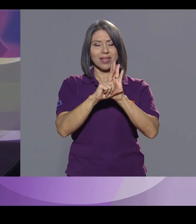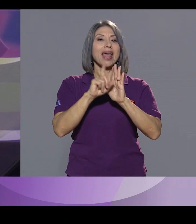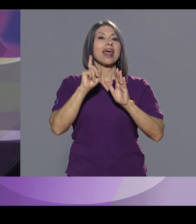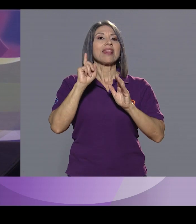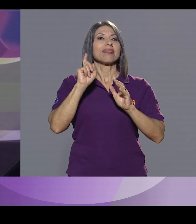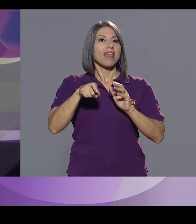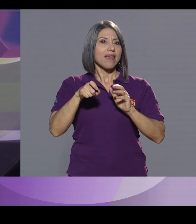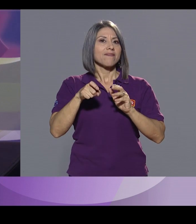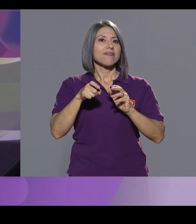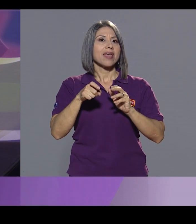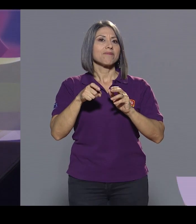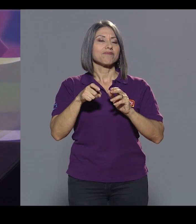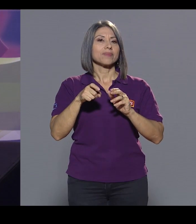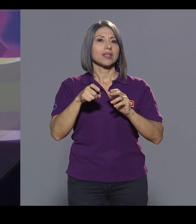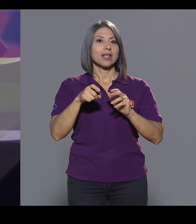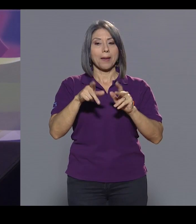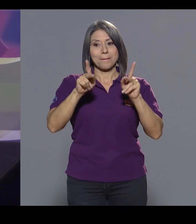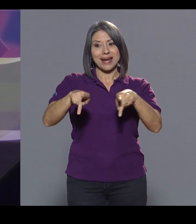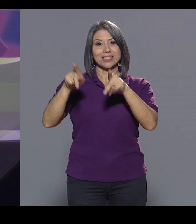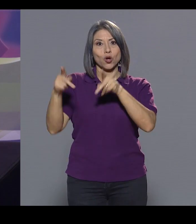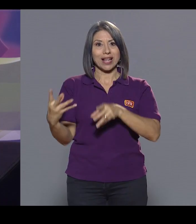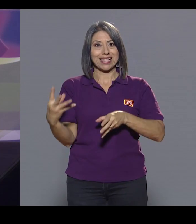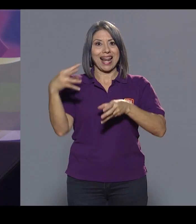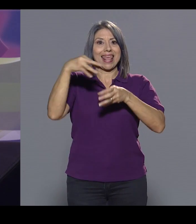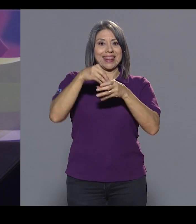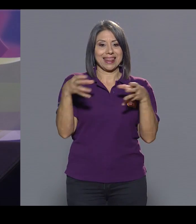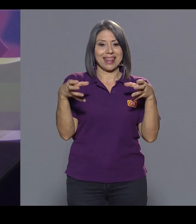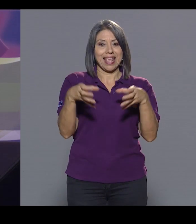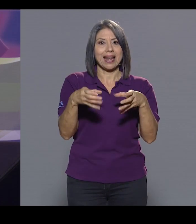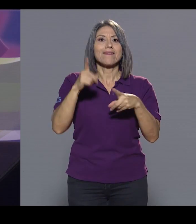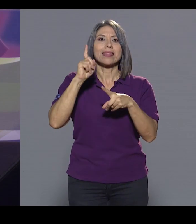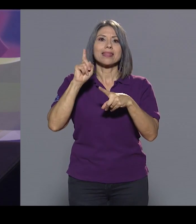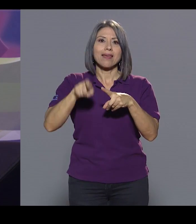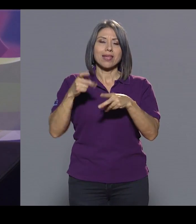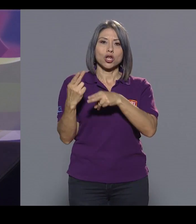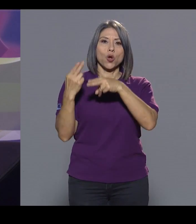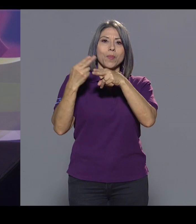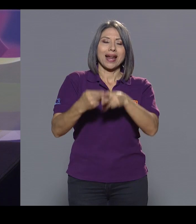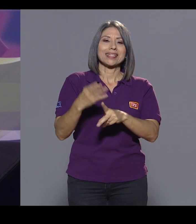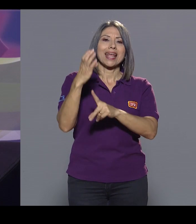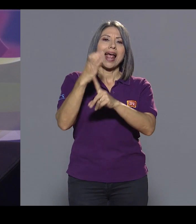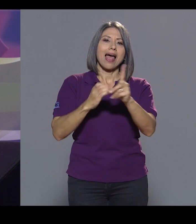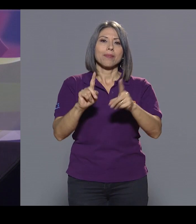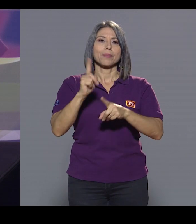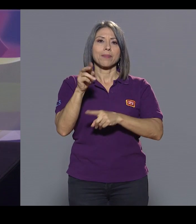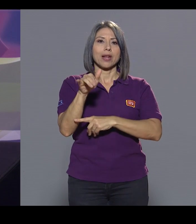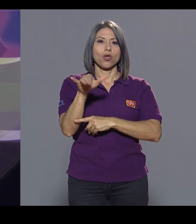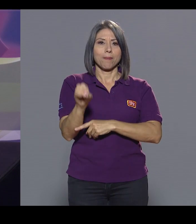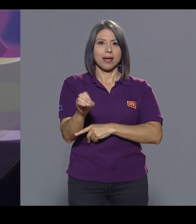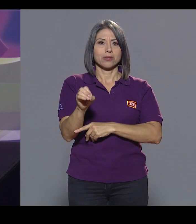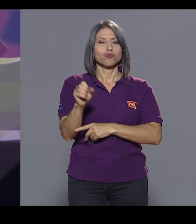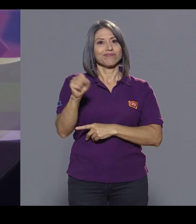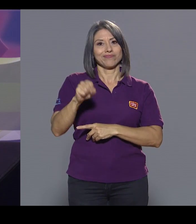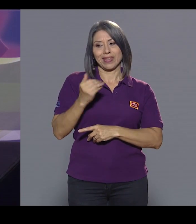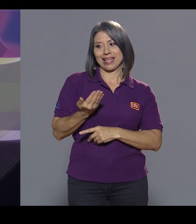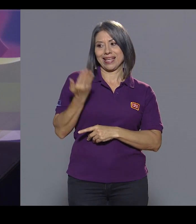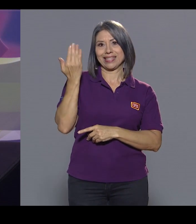que nombrarse sus integrantes cada 1 de mayo. Efectivamente, en